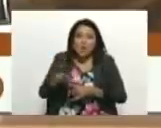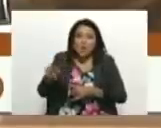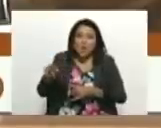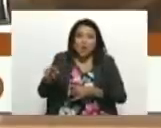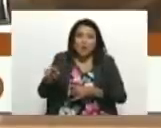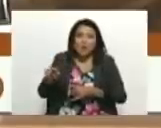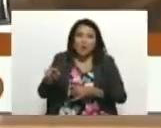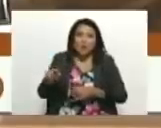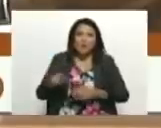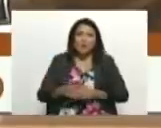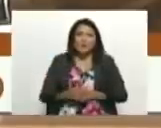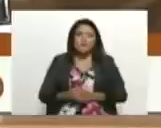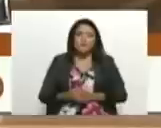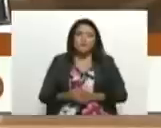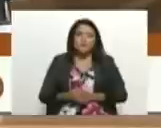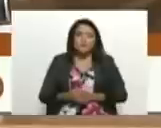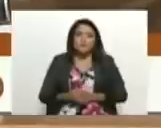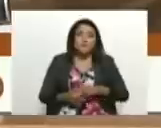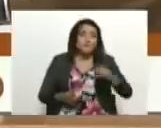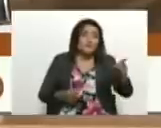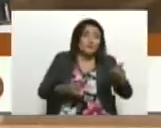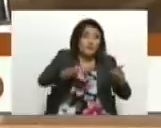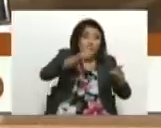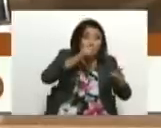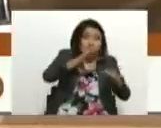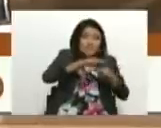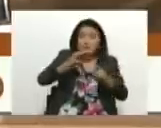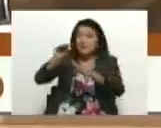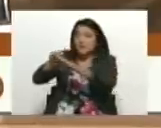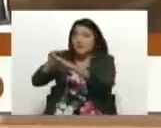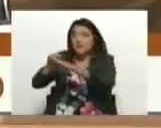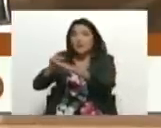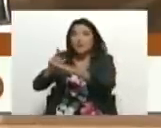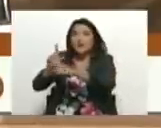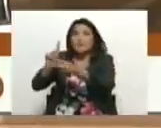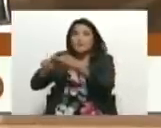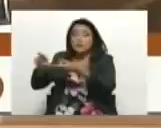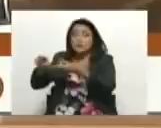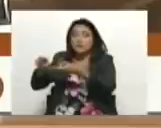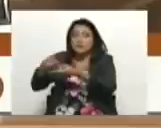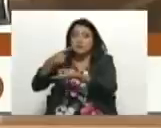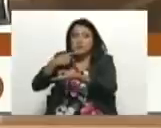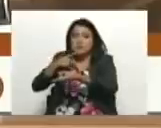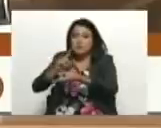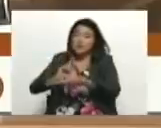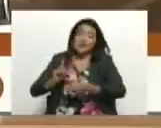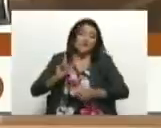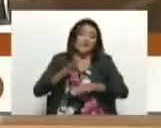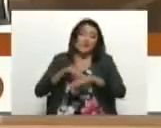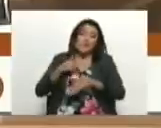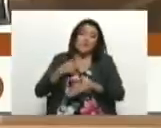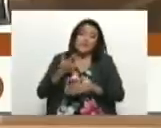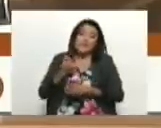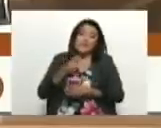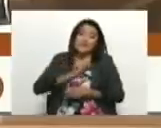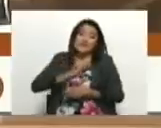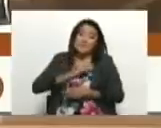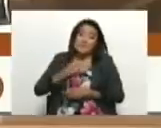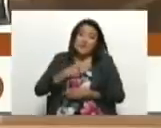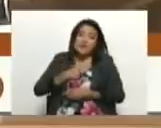Y cuando el ladrón este fue a hablar con la esposa, con la viuda, la viuda le dijo, no, esos reales son míos, hijo. Son mi